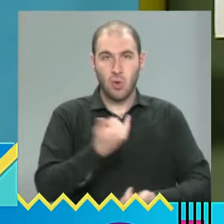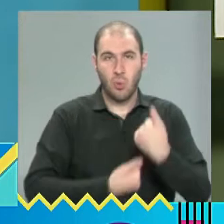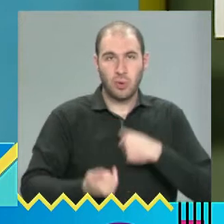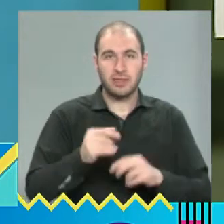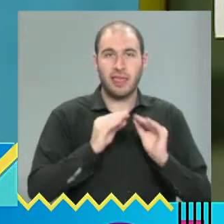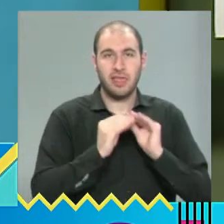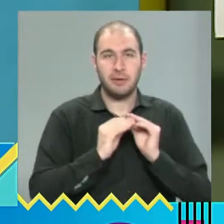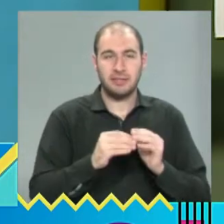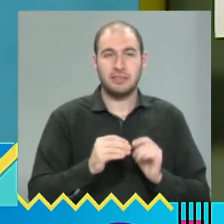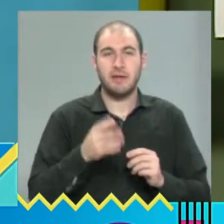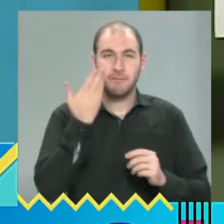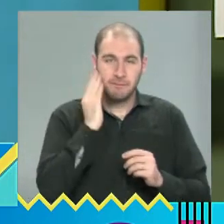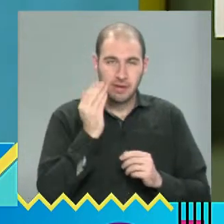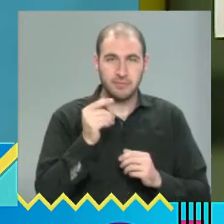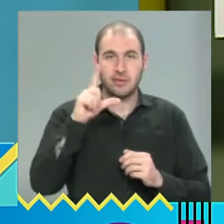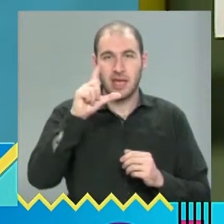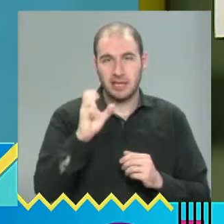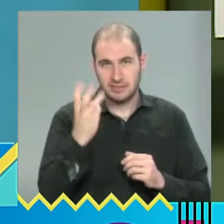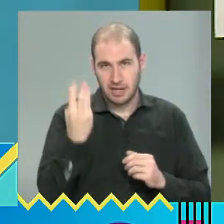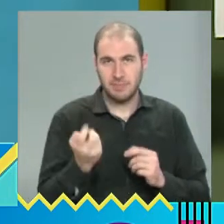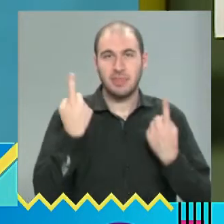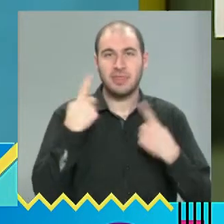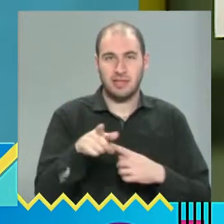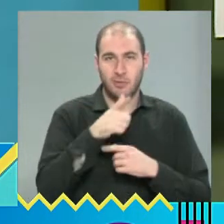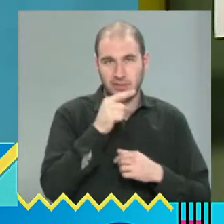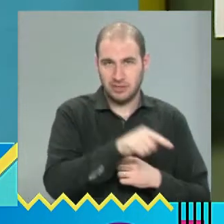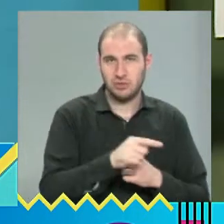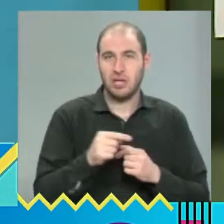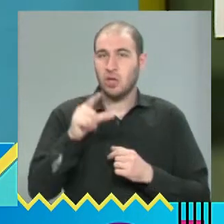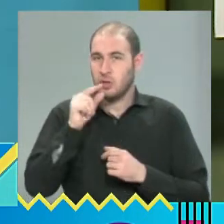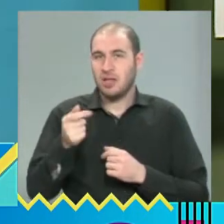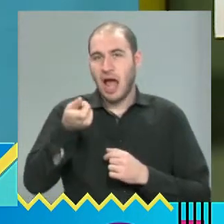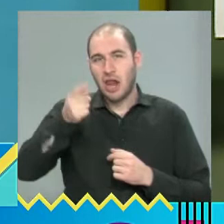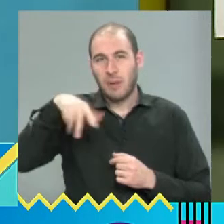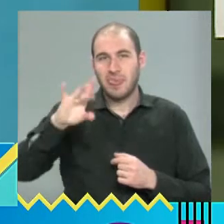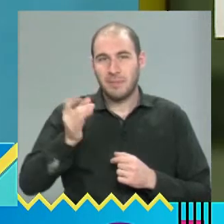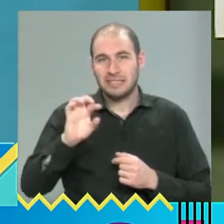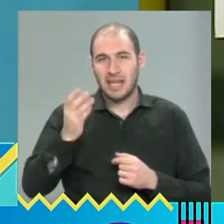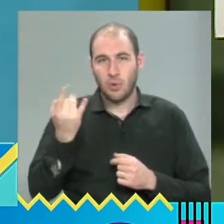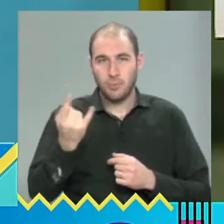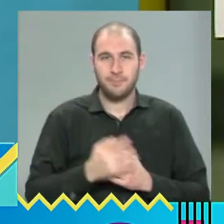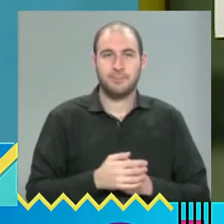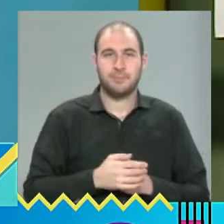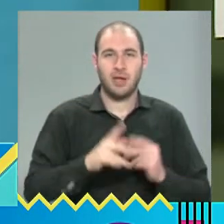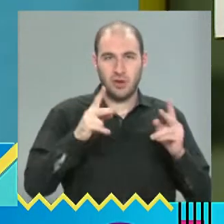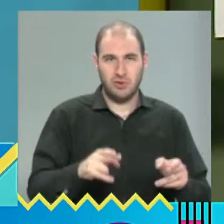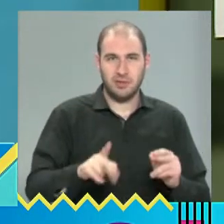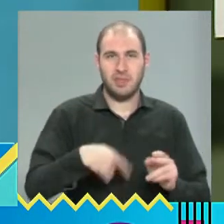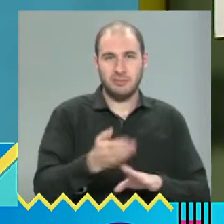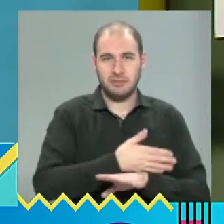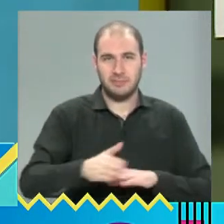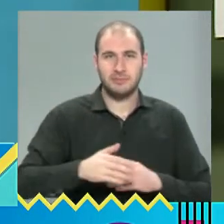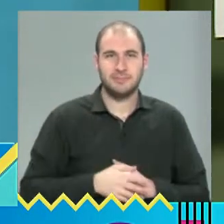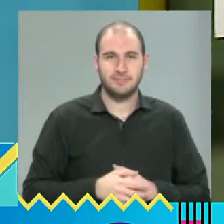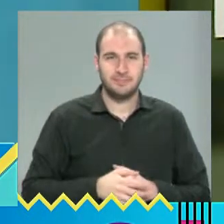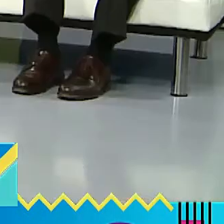de este debate en nuestras redes sociales. Estamos en Facebook y en Instagram como Distintos Parecidos y en Twitter como @dpsenalú. Un corte chiquitito y enseguida